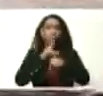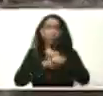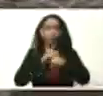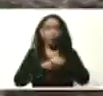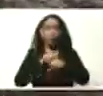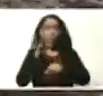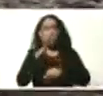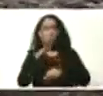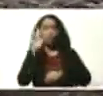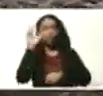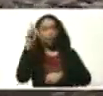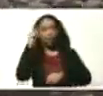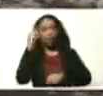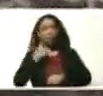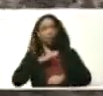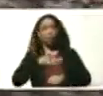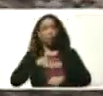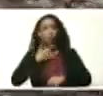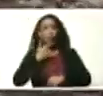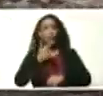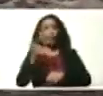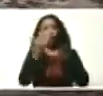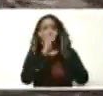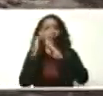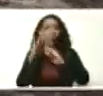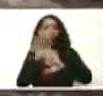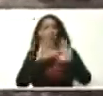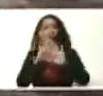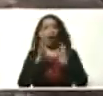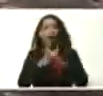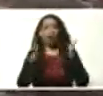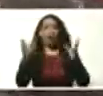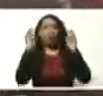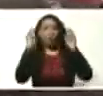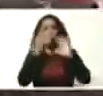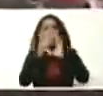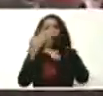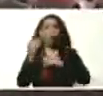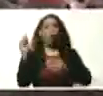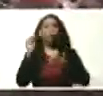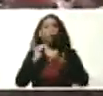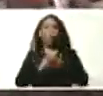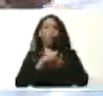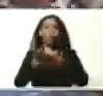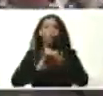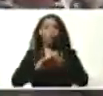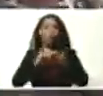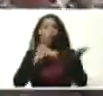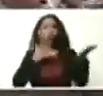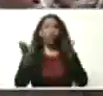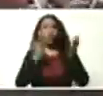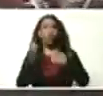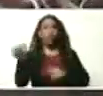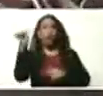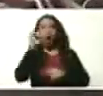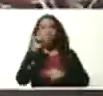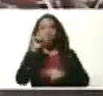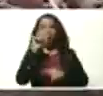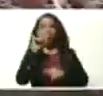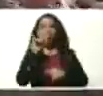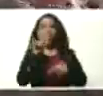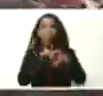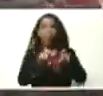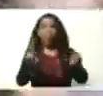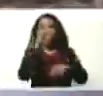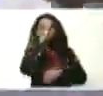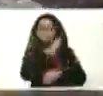3 días nosotros podamos decirle a la comunidad que gran parte de la comunidad va a recuperar su servicio de agua por tubería